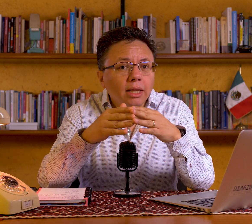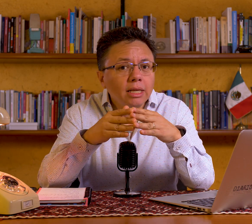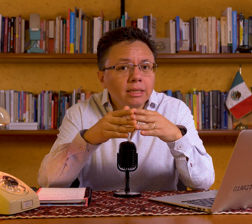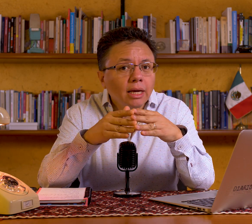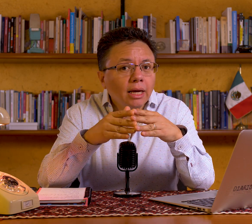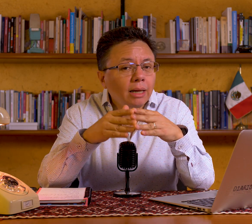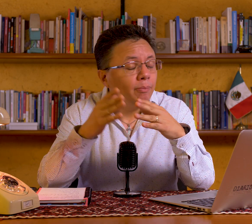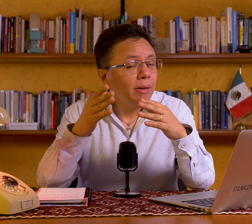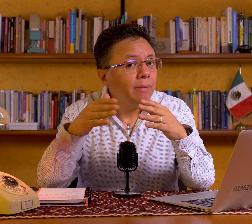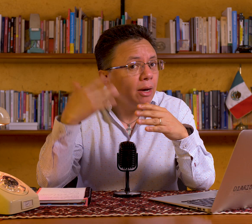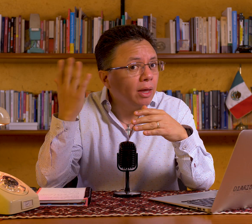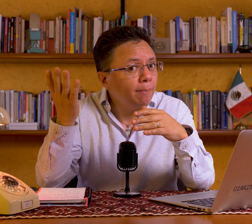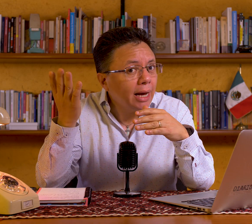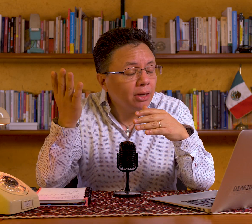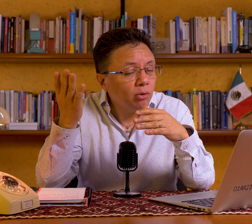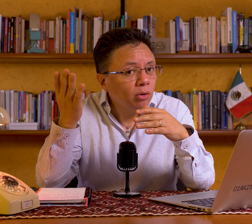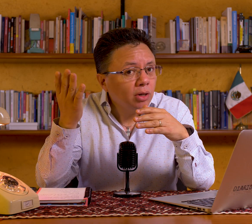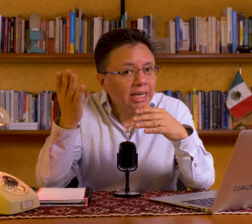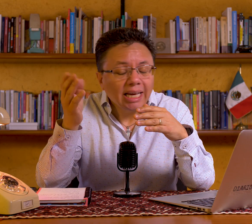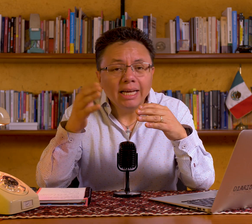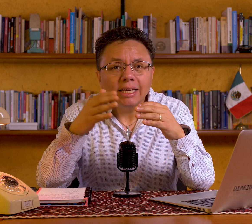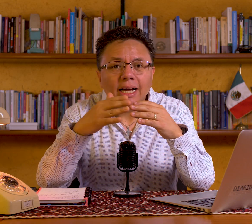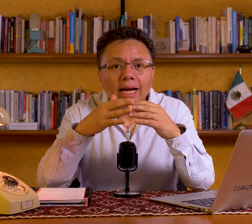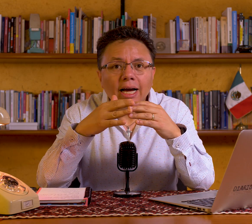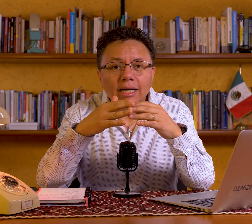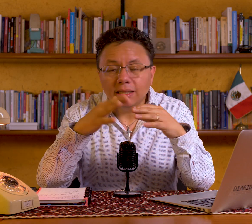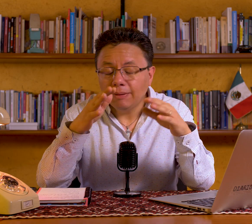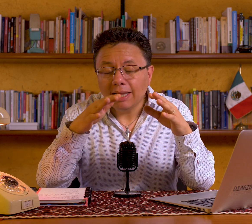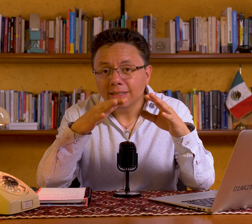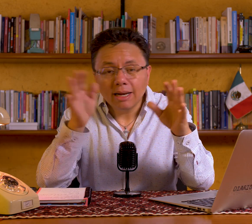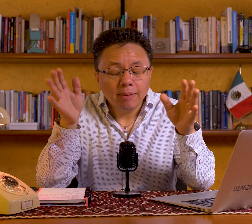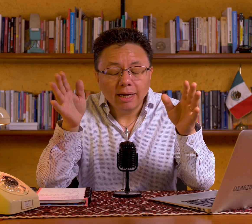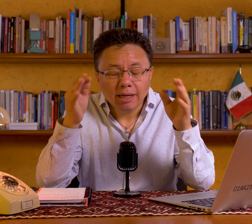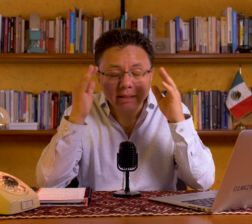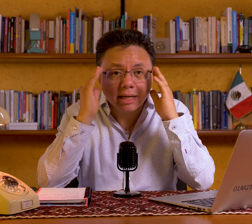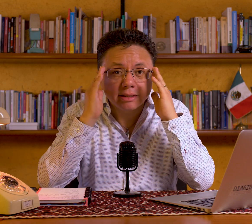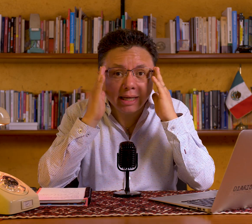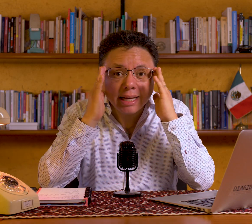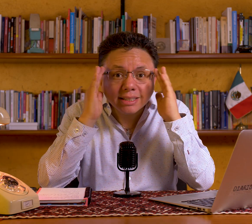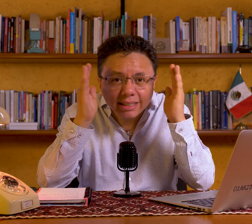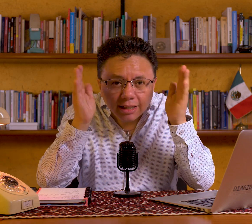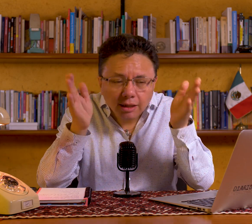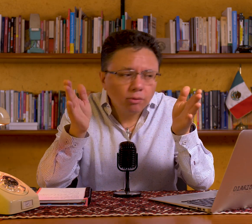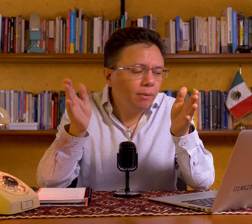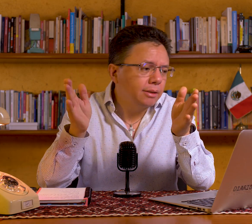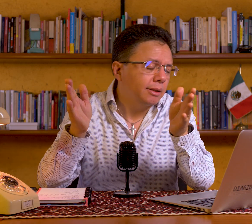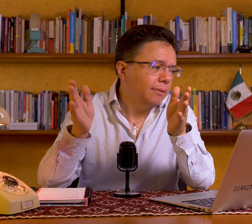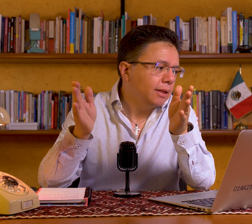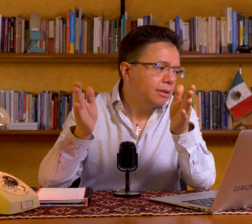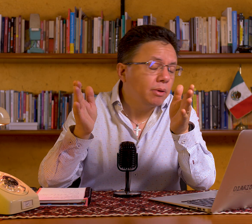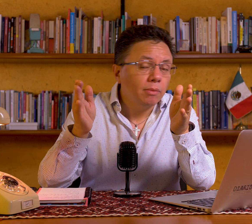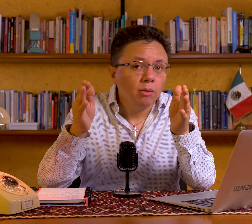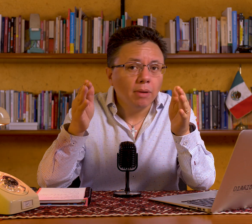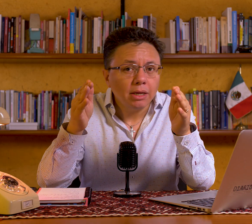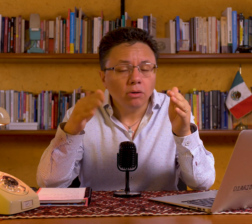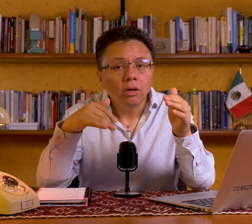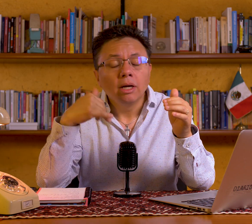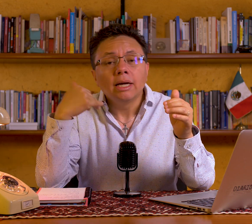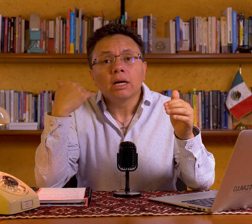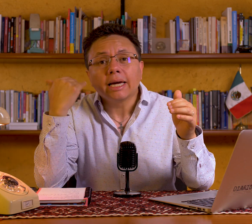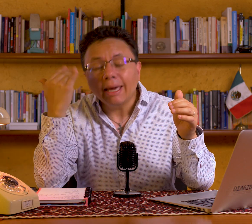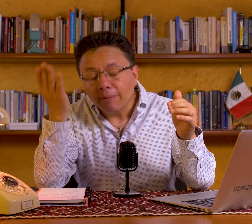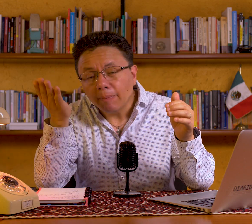imaginan ustedes el 1 de mayo que haya actividades de la manera que sea? Si es que se renuevan las actividades el